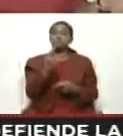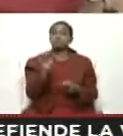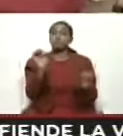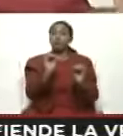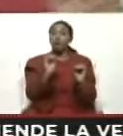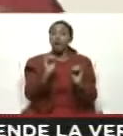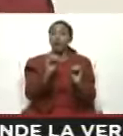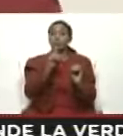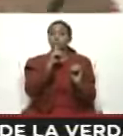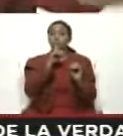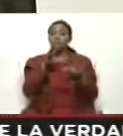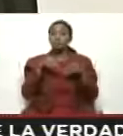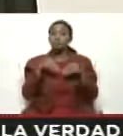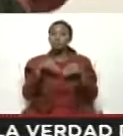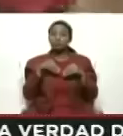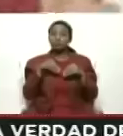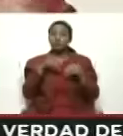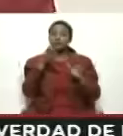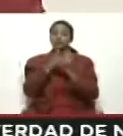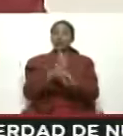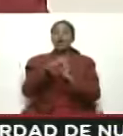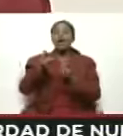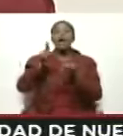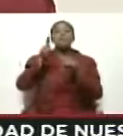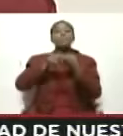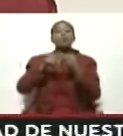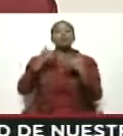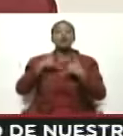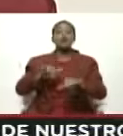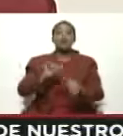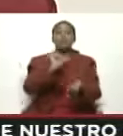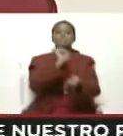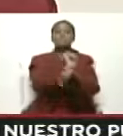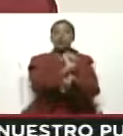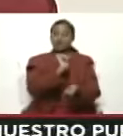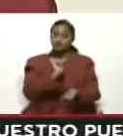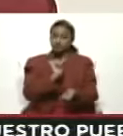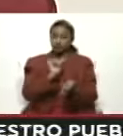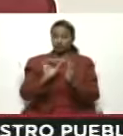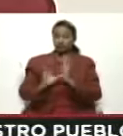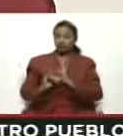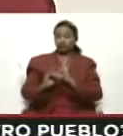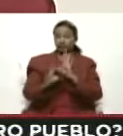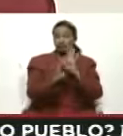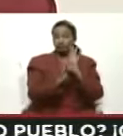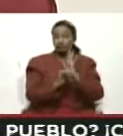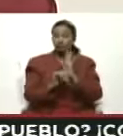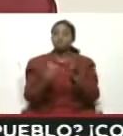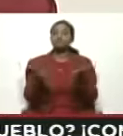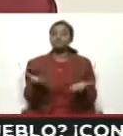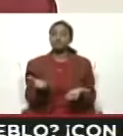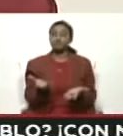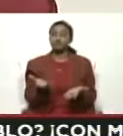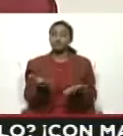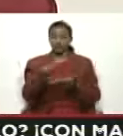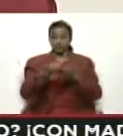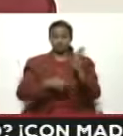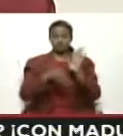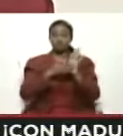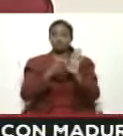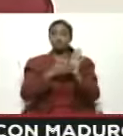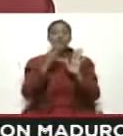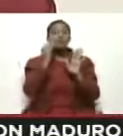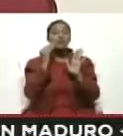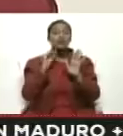yerno preso por corrupción y todo lo que se mueve alrededor de él preso con expedientes por corrupción, se